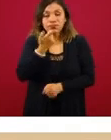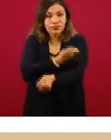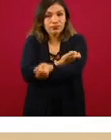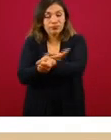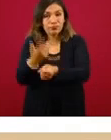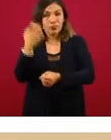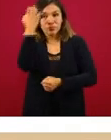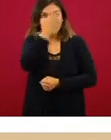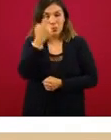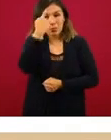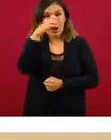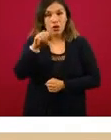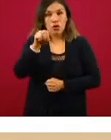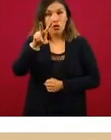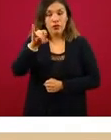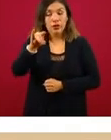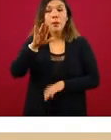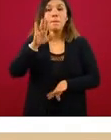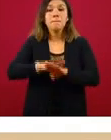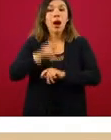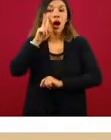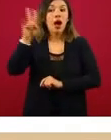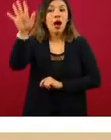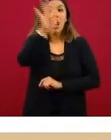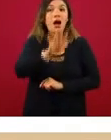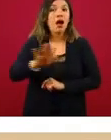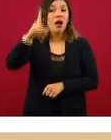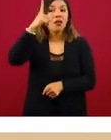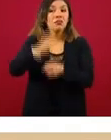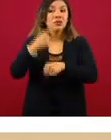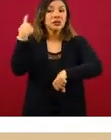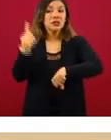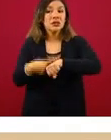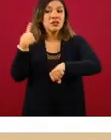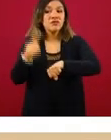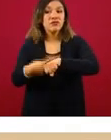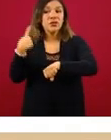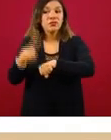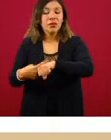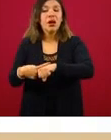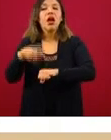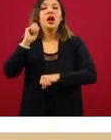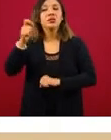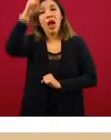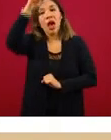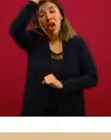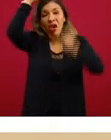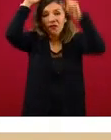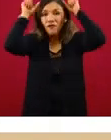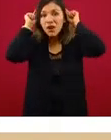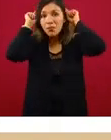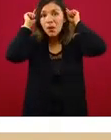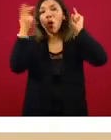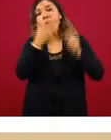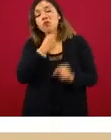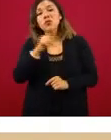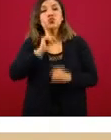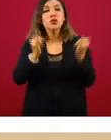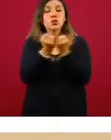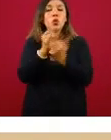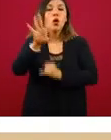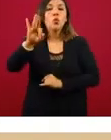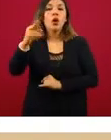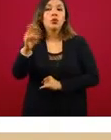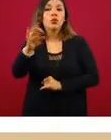estudio epidemiológico. Vemos cómo la mayor carga es en el grupo de enfermeras, enfermeros,